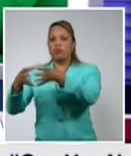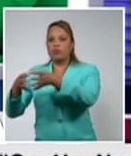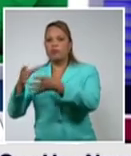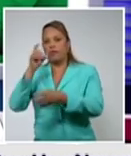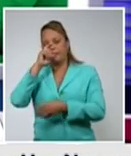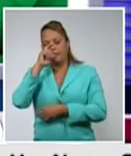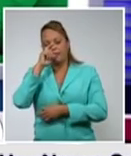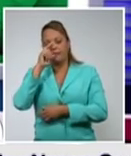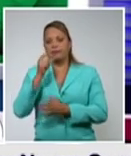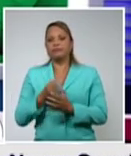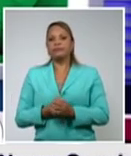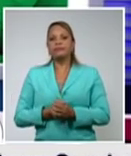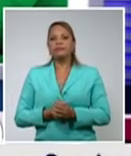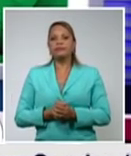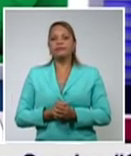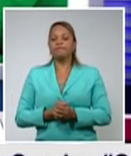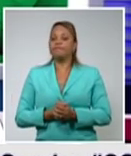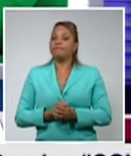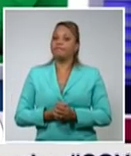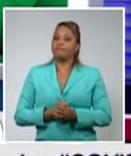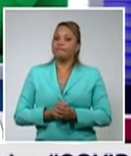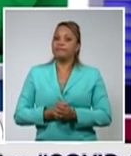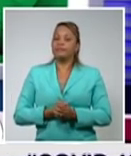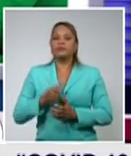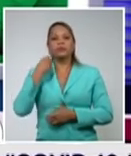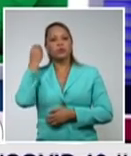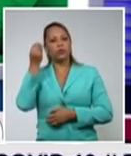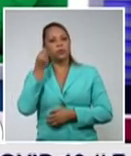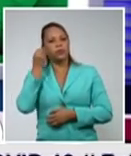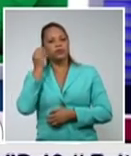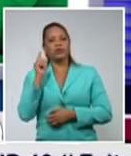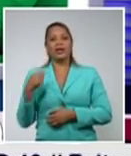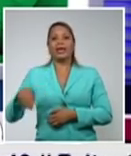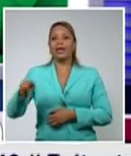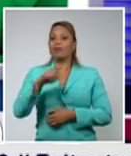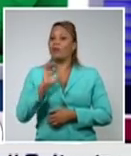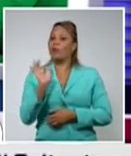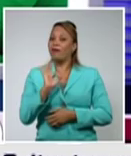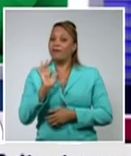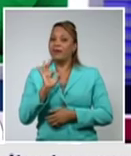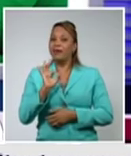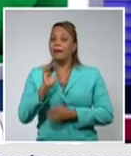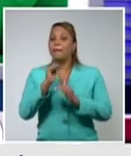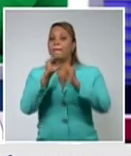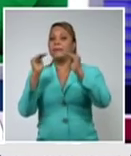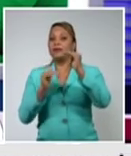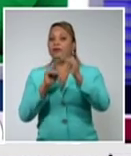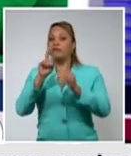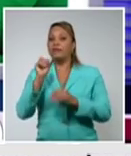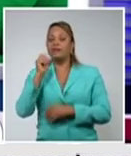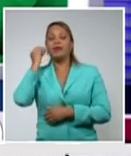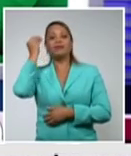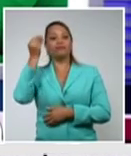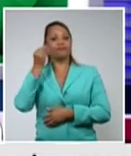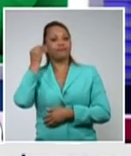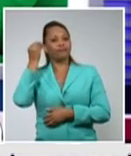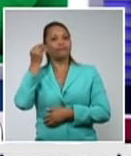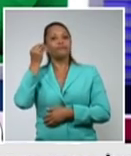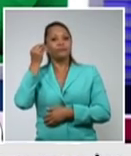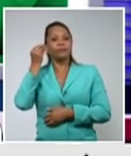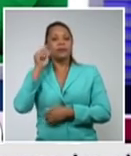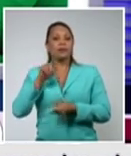creo que no se ha sembrado todavía la reflexión de los menores de 20 años, porque lejos de disminuir lo que